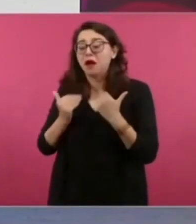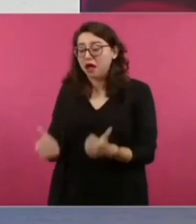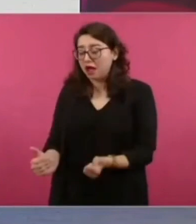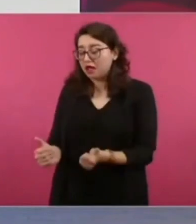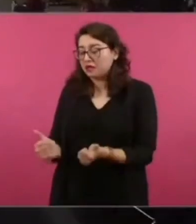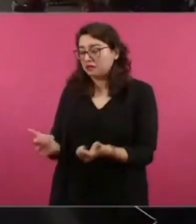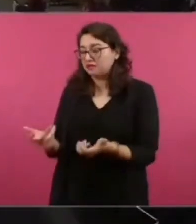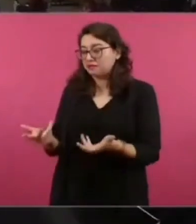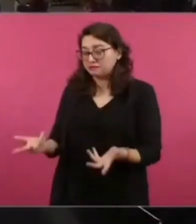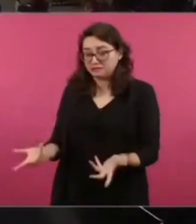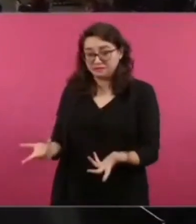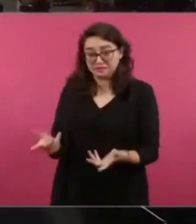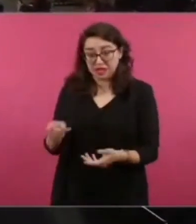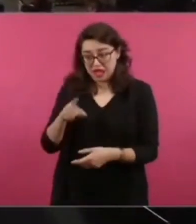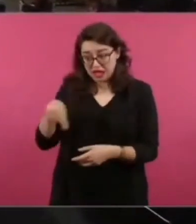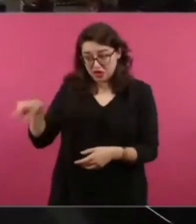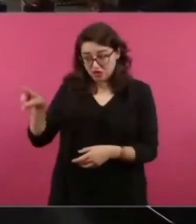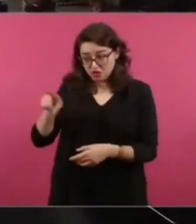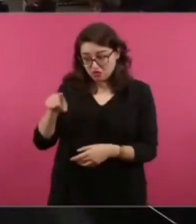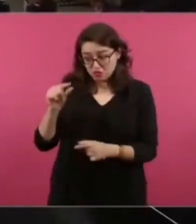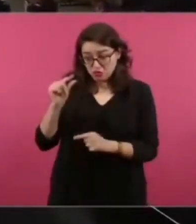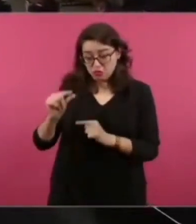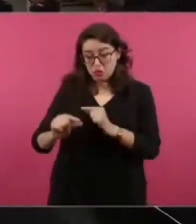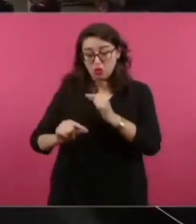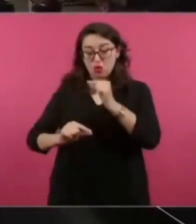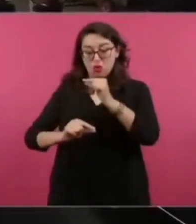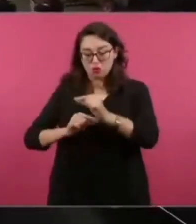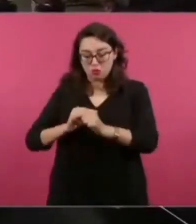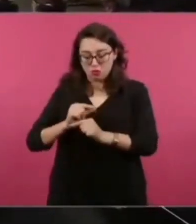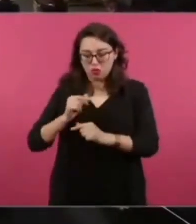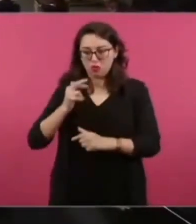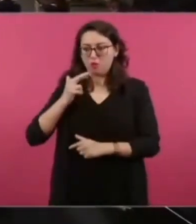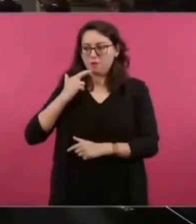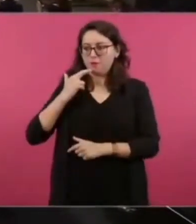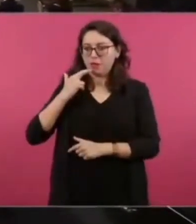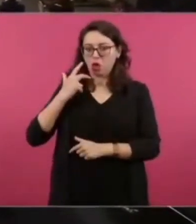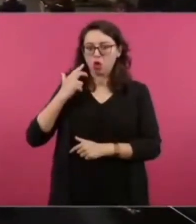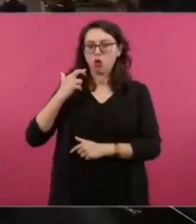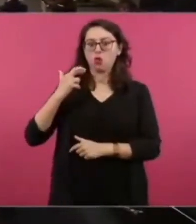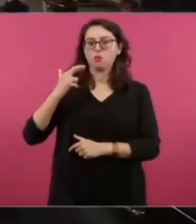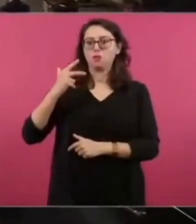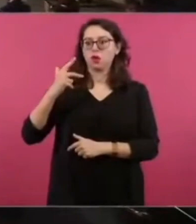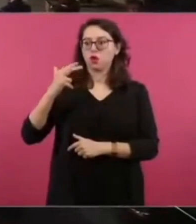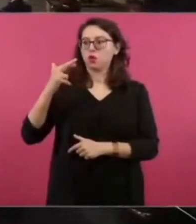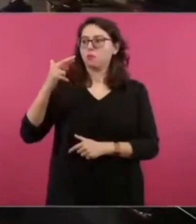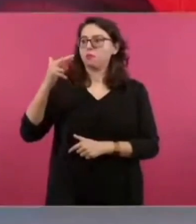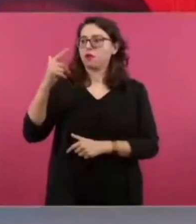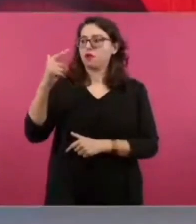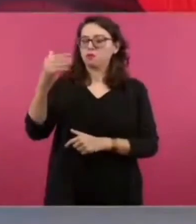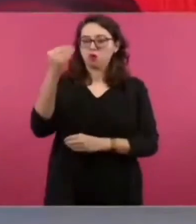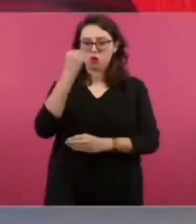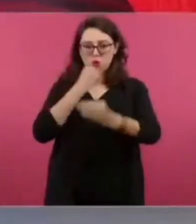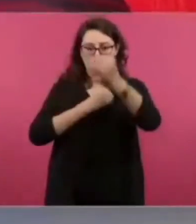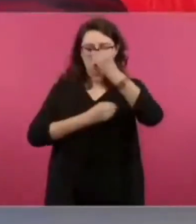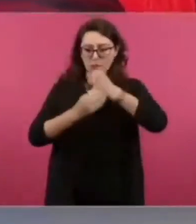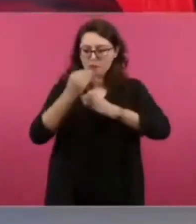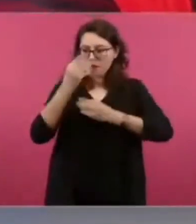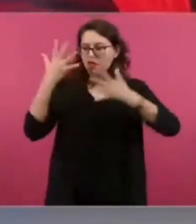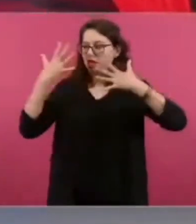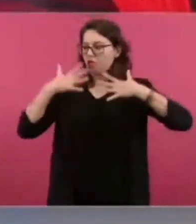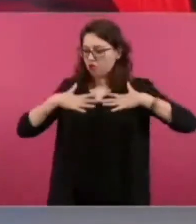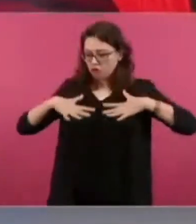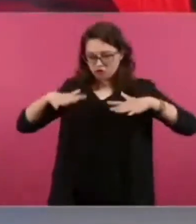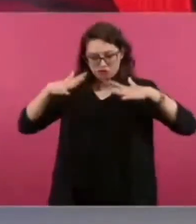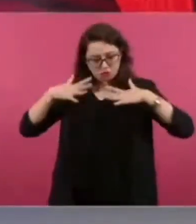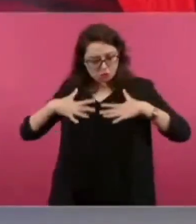usen ropa y calzado y dejen de tener petate por todo ajuar,